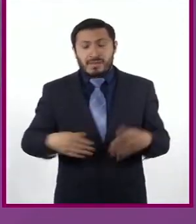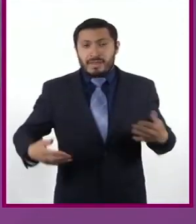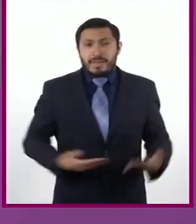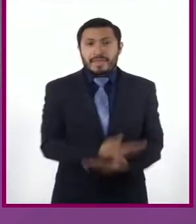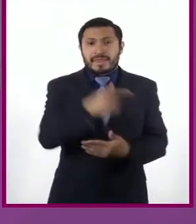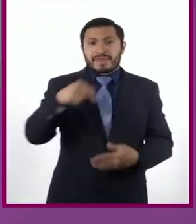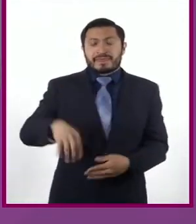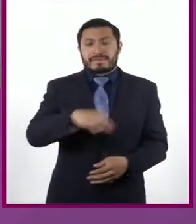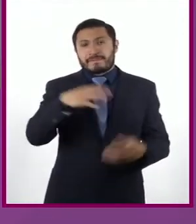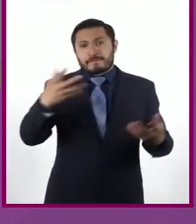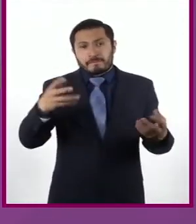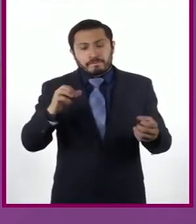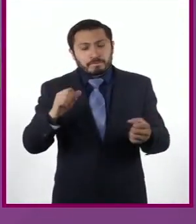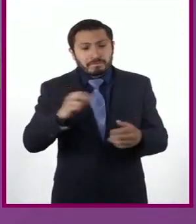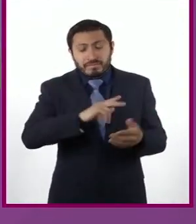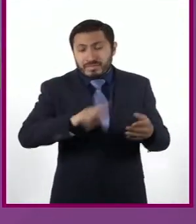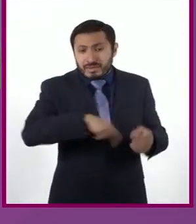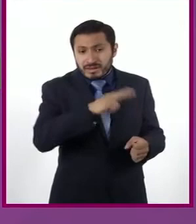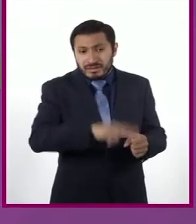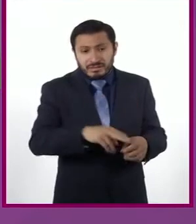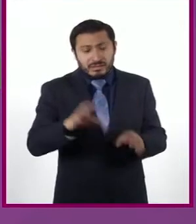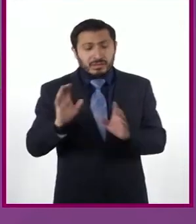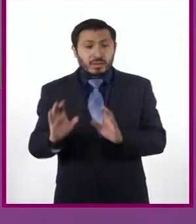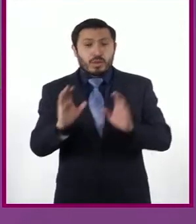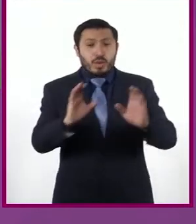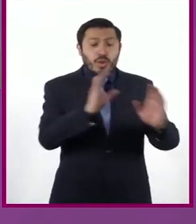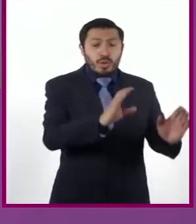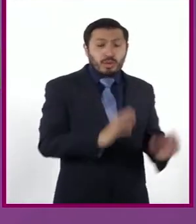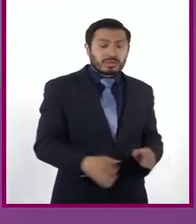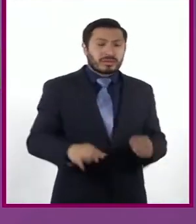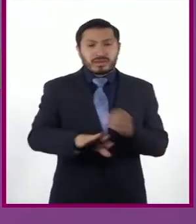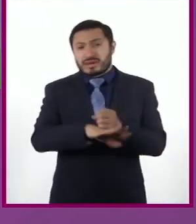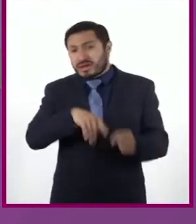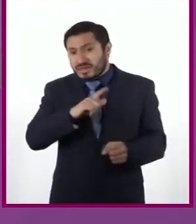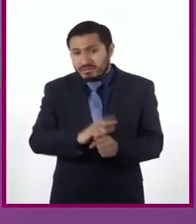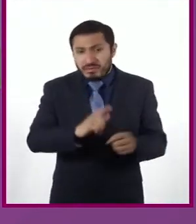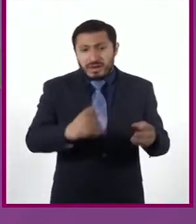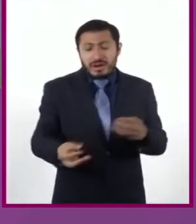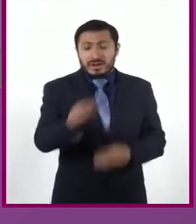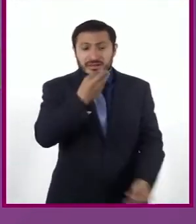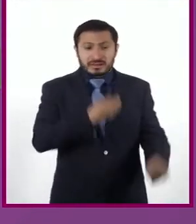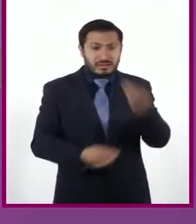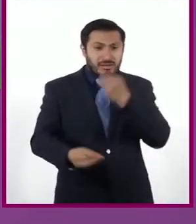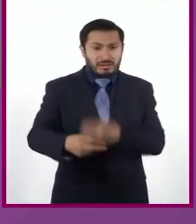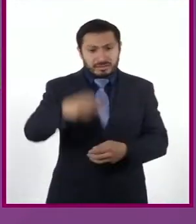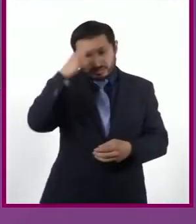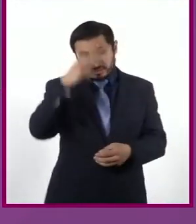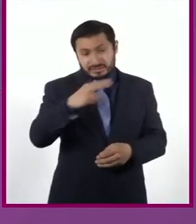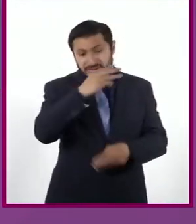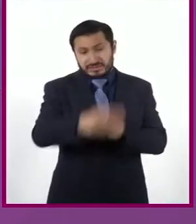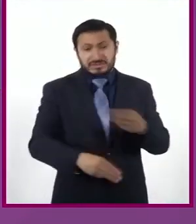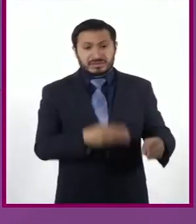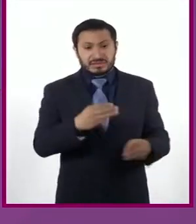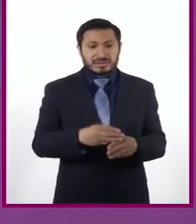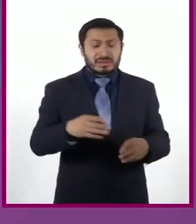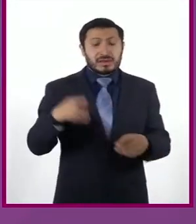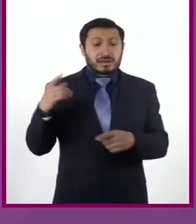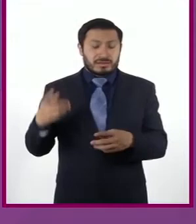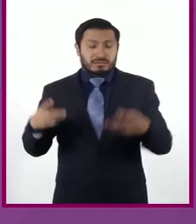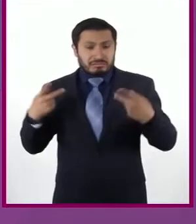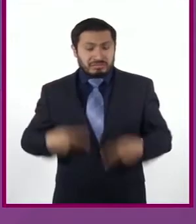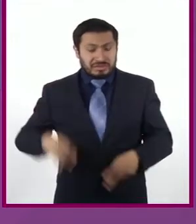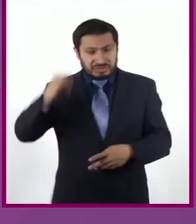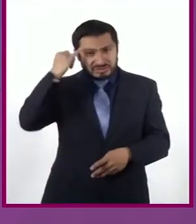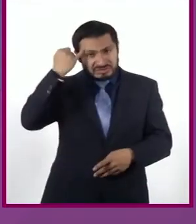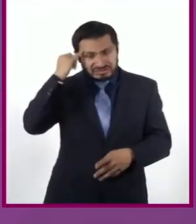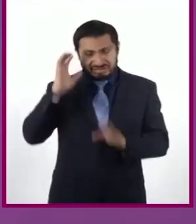especies naturales, así como de la domesticación y diversificación del sistema alimentario mexicano y mundial por parte de los